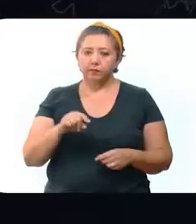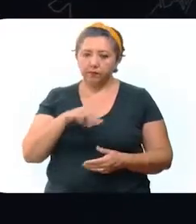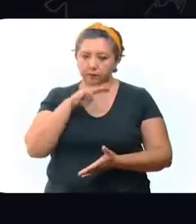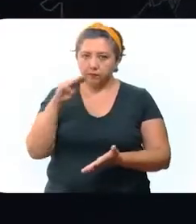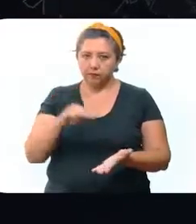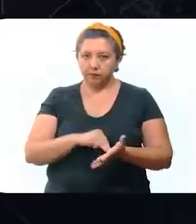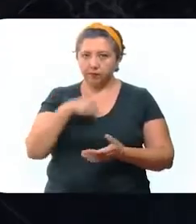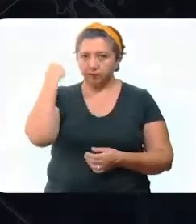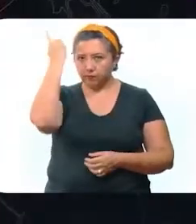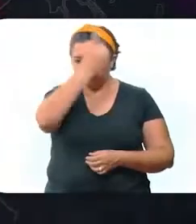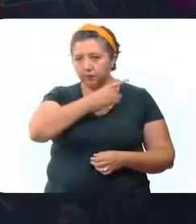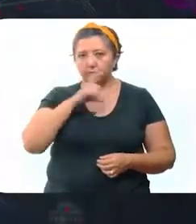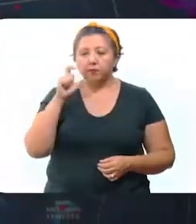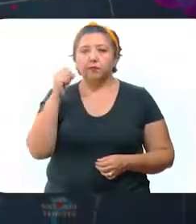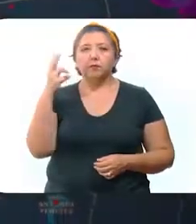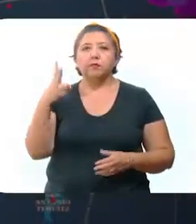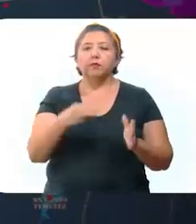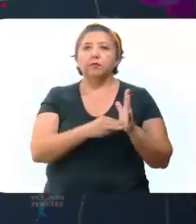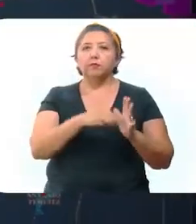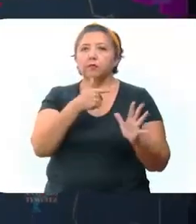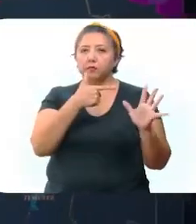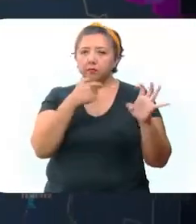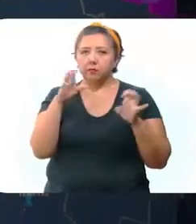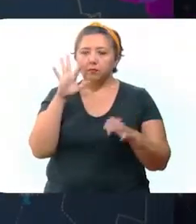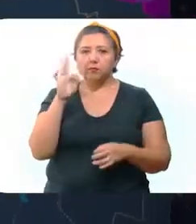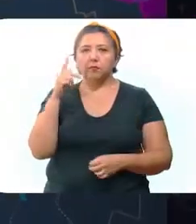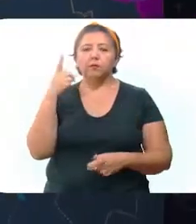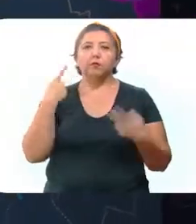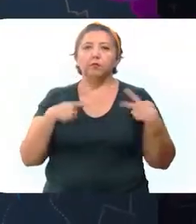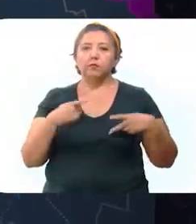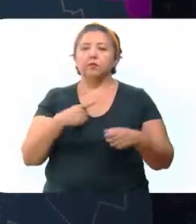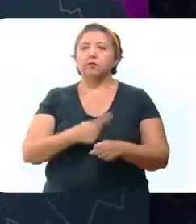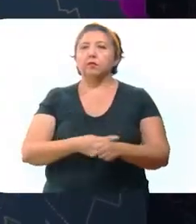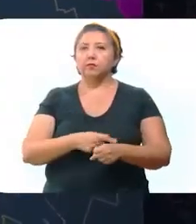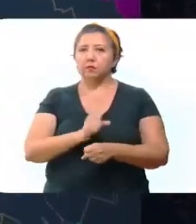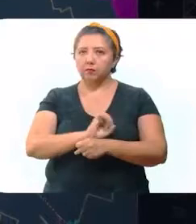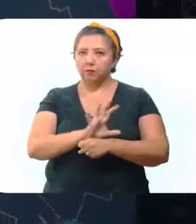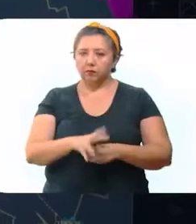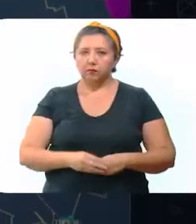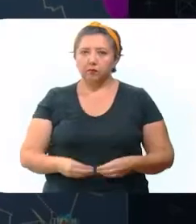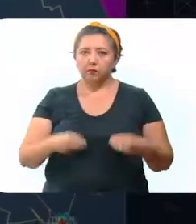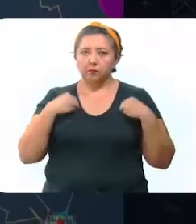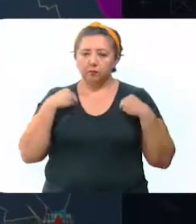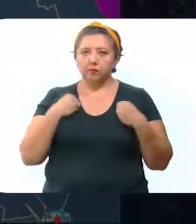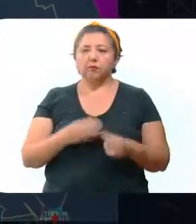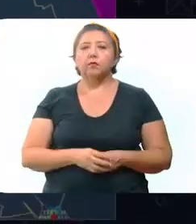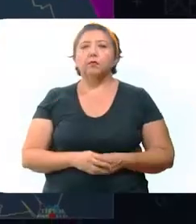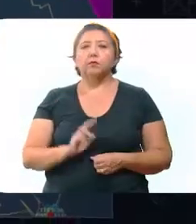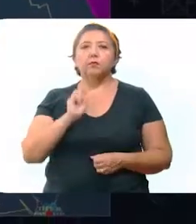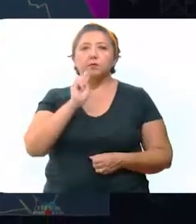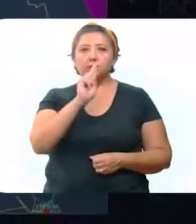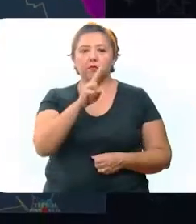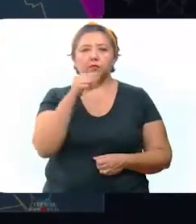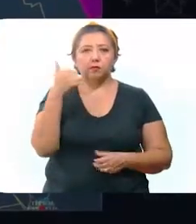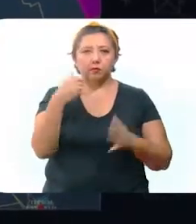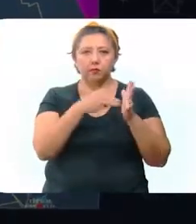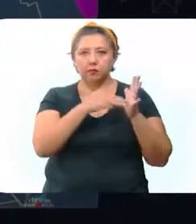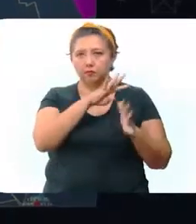Específicamente en Mérida se han diagnosticado 22.741 personas contagiadas de coronavirus, que viven en la zona